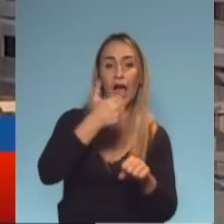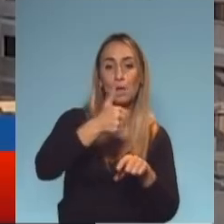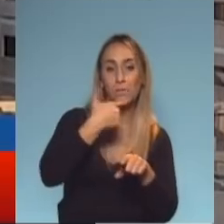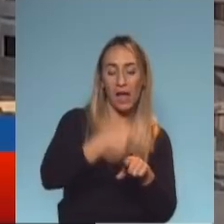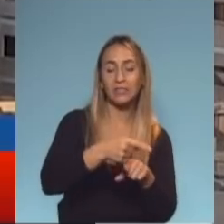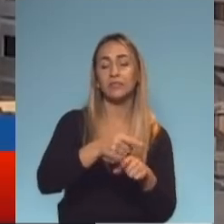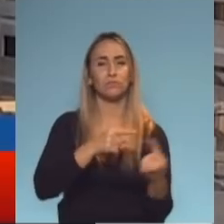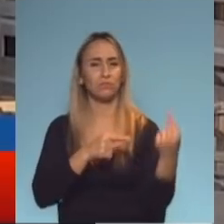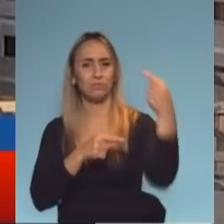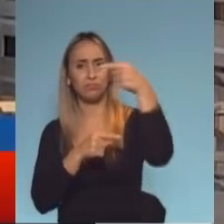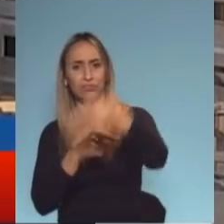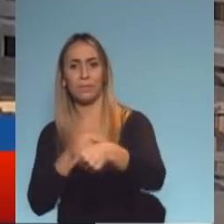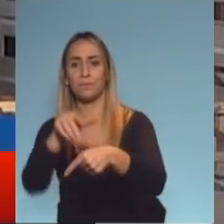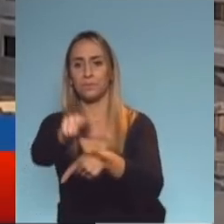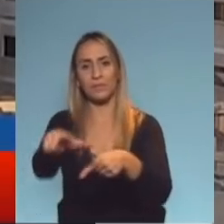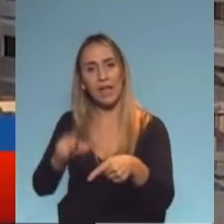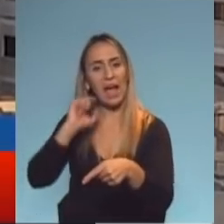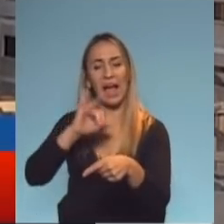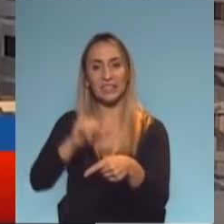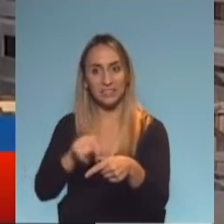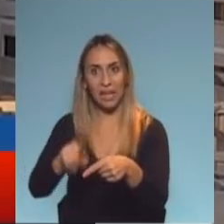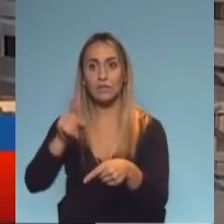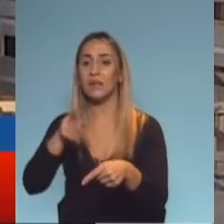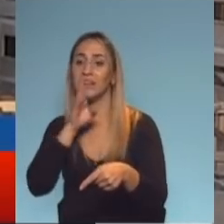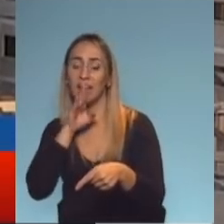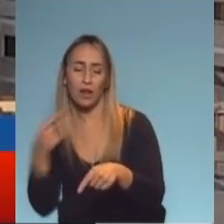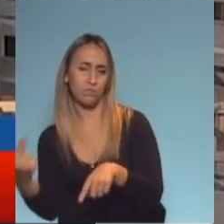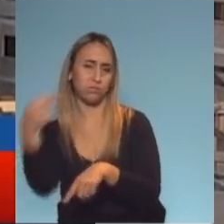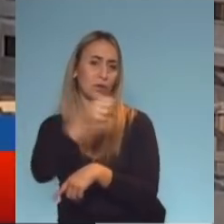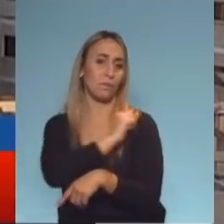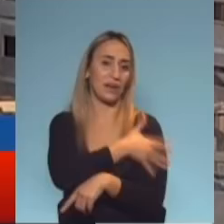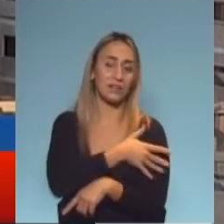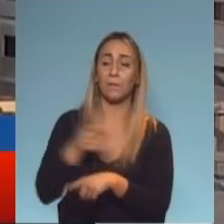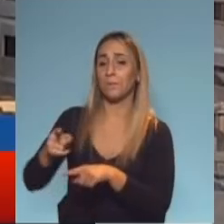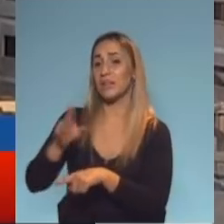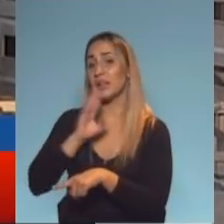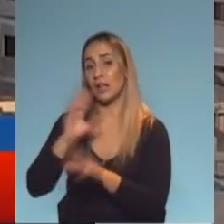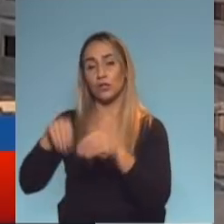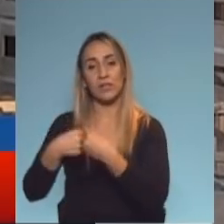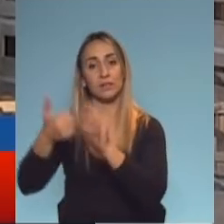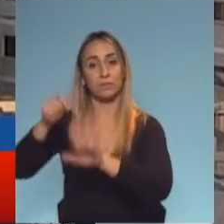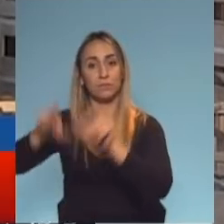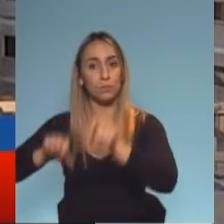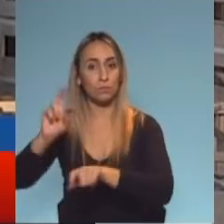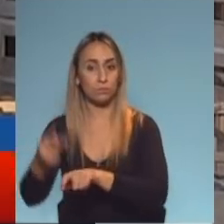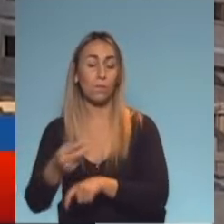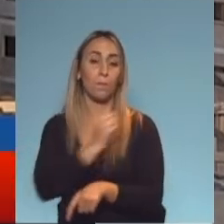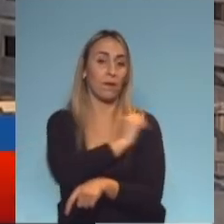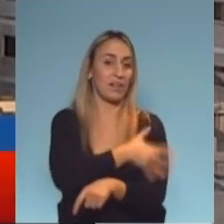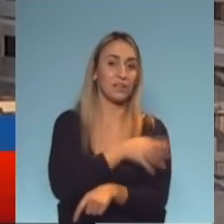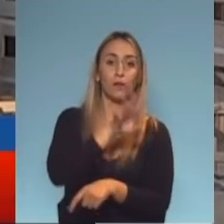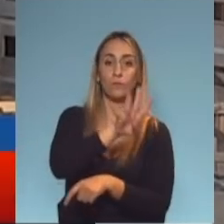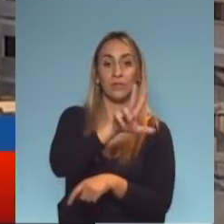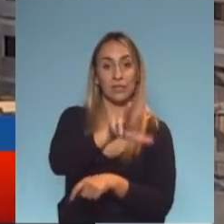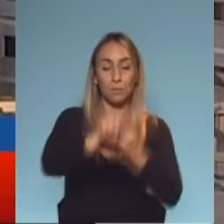desde Israel a Palestina. Israel con 6 personas muertas hasta el momento, Palestina con